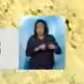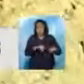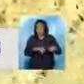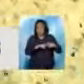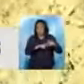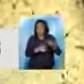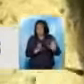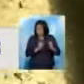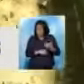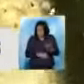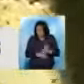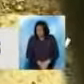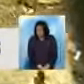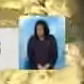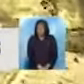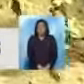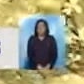acción siguiente?